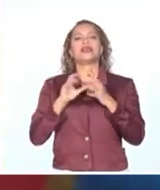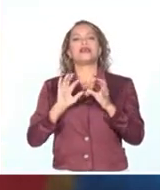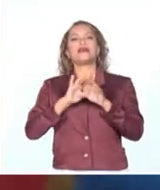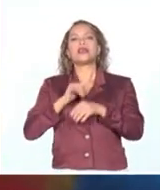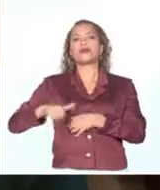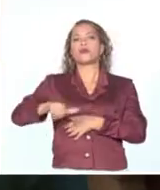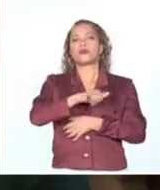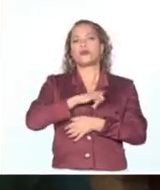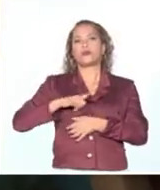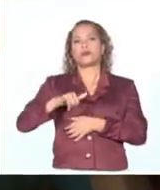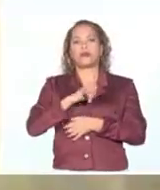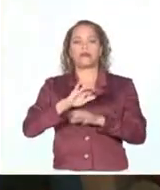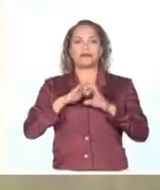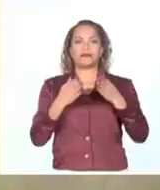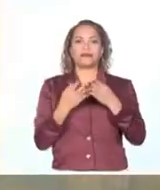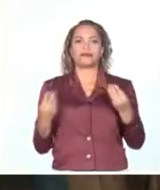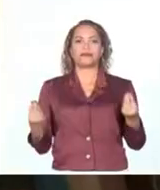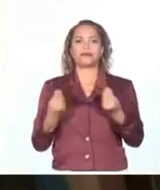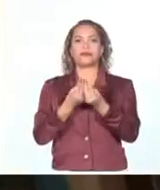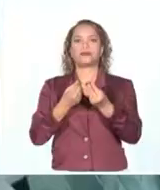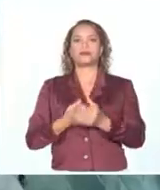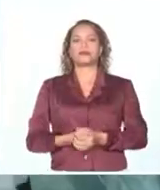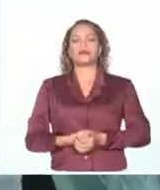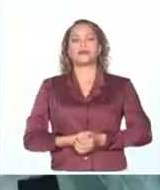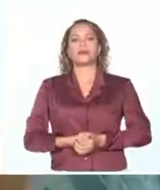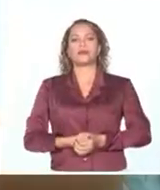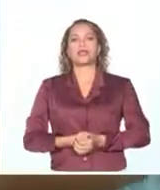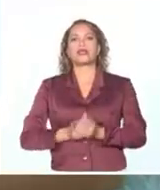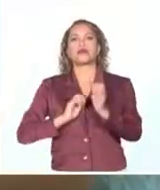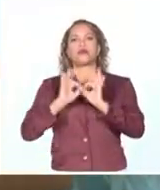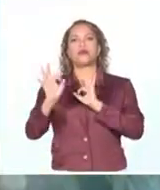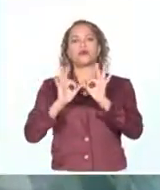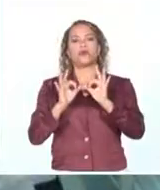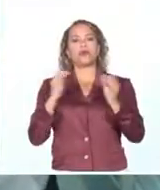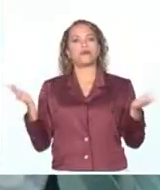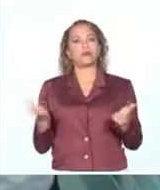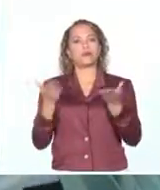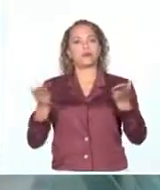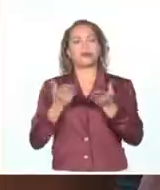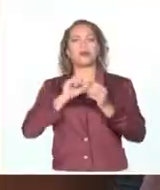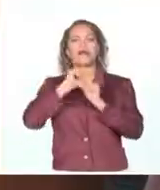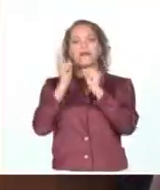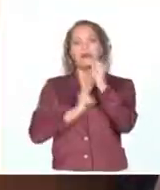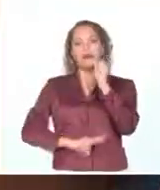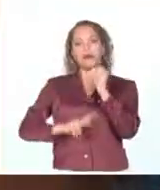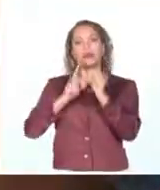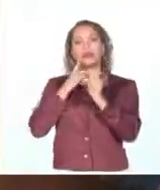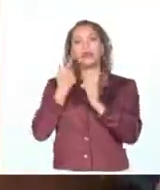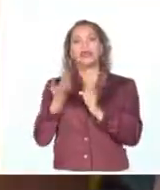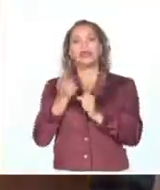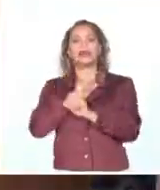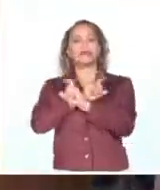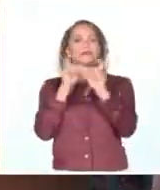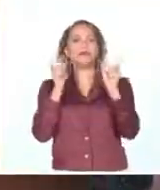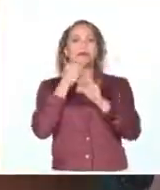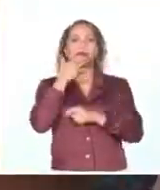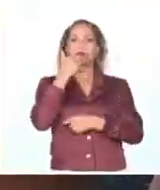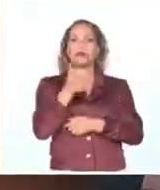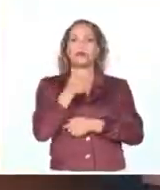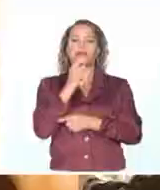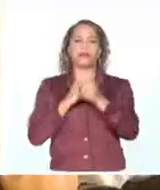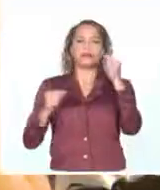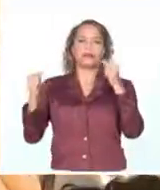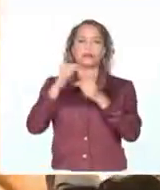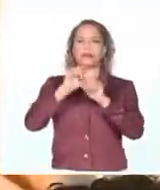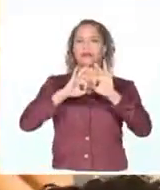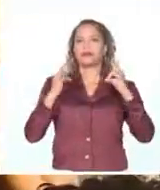tema intercultural. Las políticas asociadas a los cuidados promueven esos valores y tienen un mayor impacto, sobre todo en las personas y familias